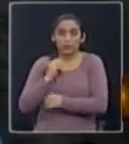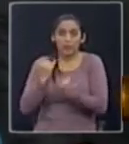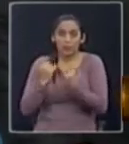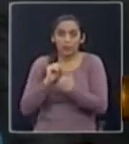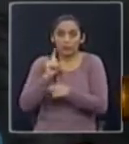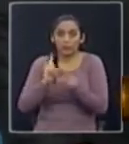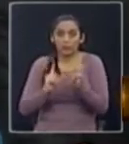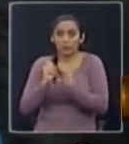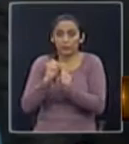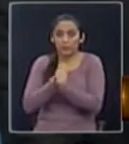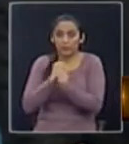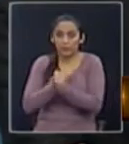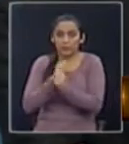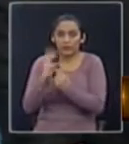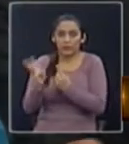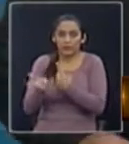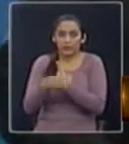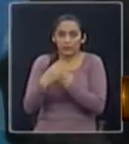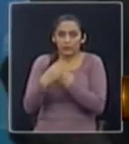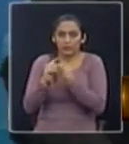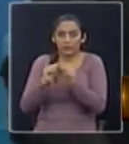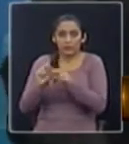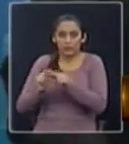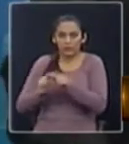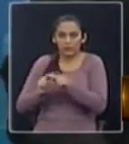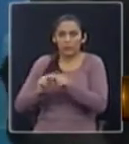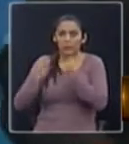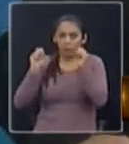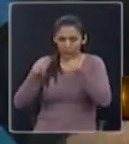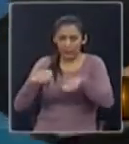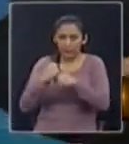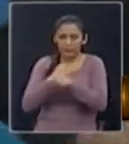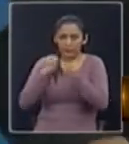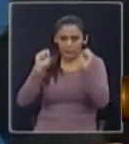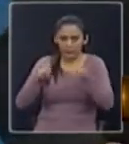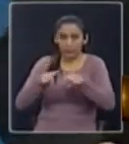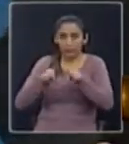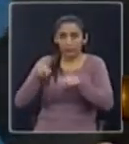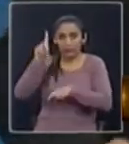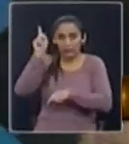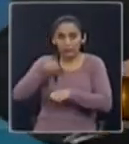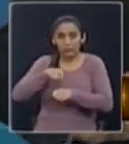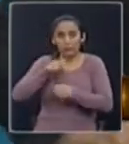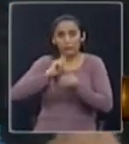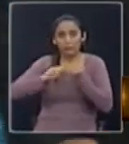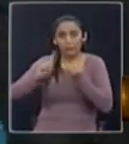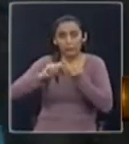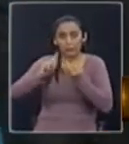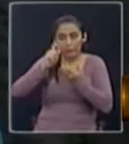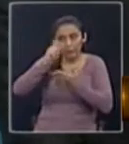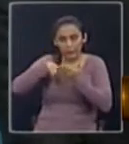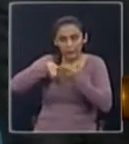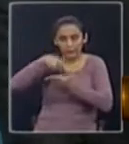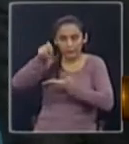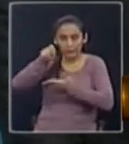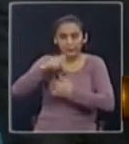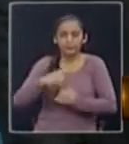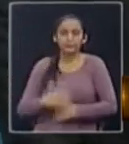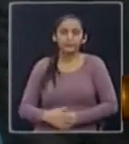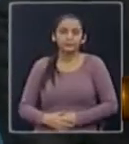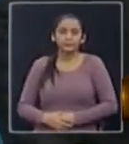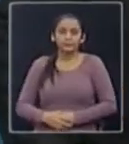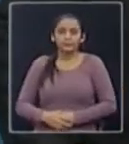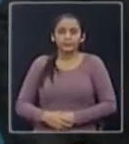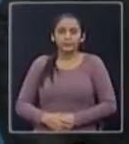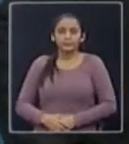brindar servicios, deben regularse y cumplir con lo establecido en la ley. Roche se refirió al tema durante la reunión con autoridades de la Agencia Nacional de Tránsito.